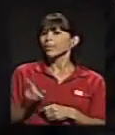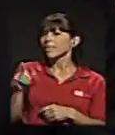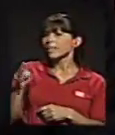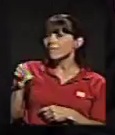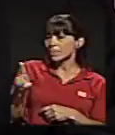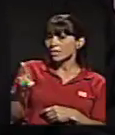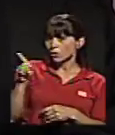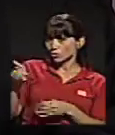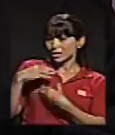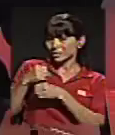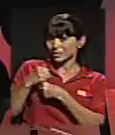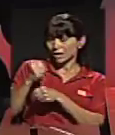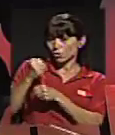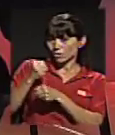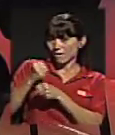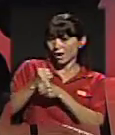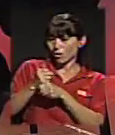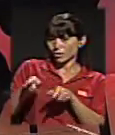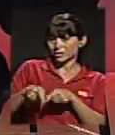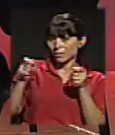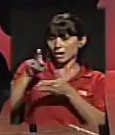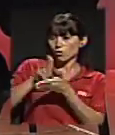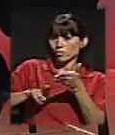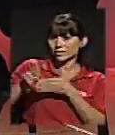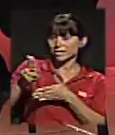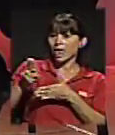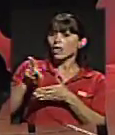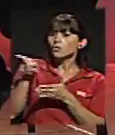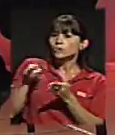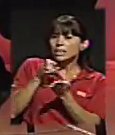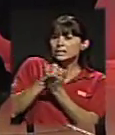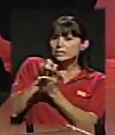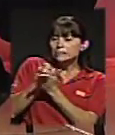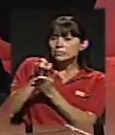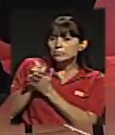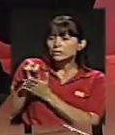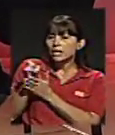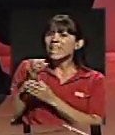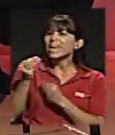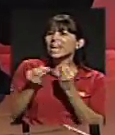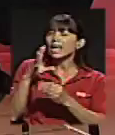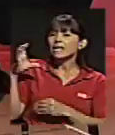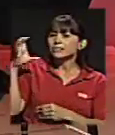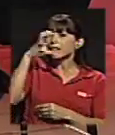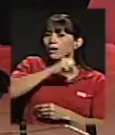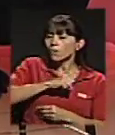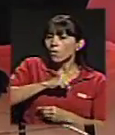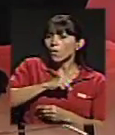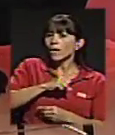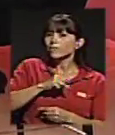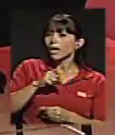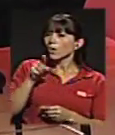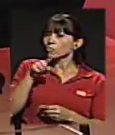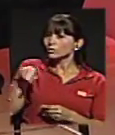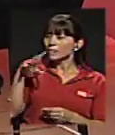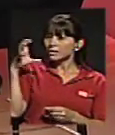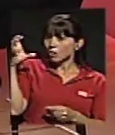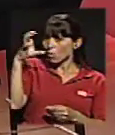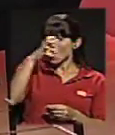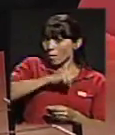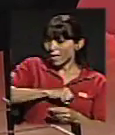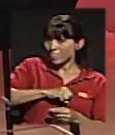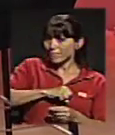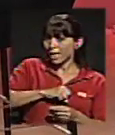hicieron en el semanario Universidad, ¿qué fue lo que encontraron? ¿Qué tipo de nexos hallaron